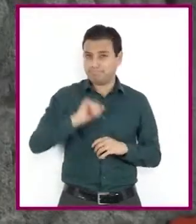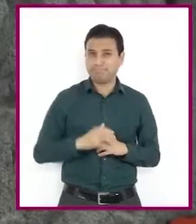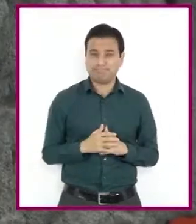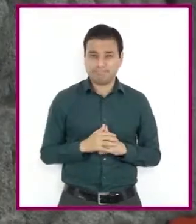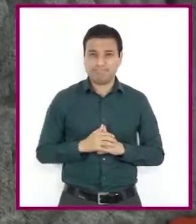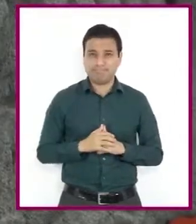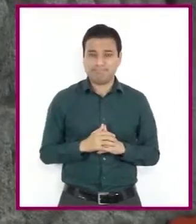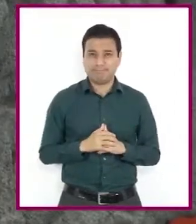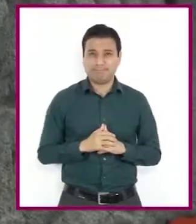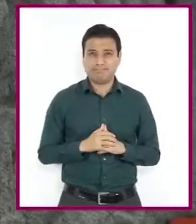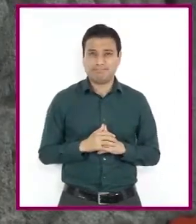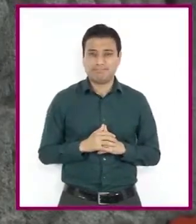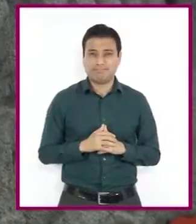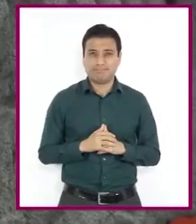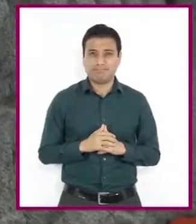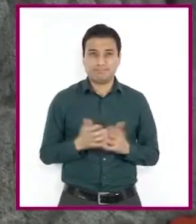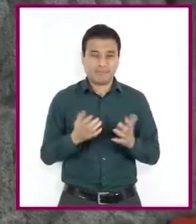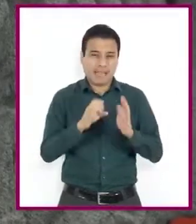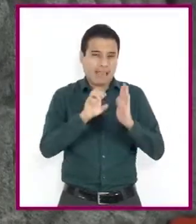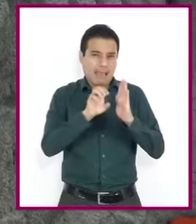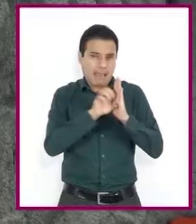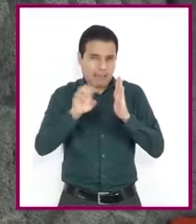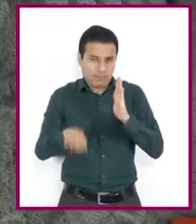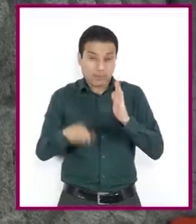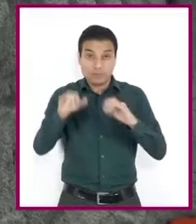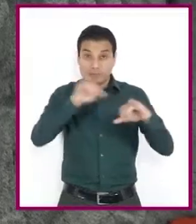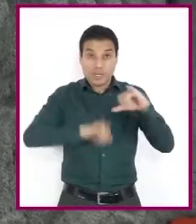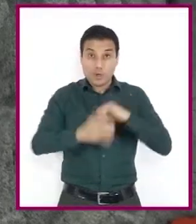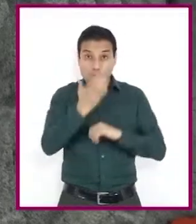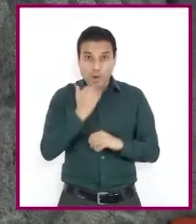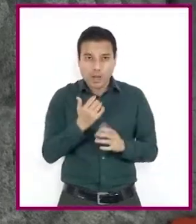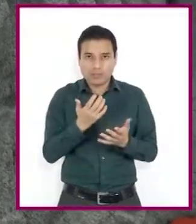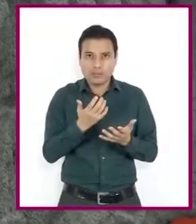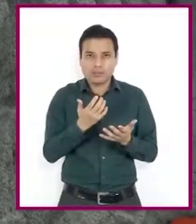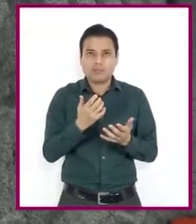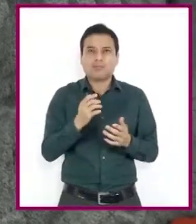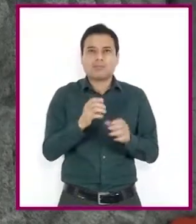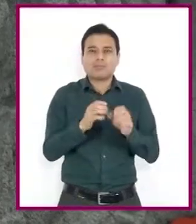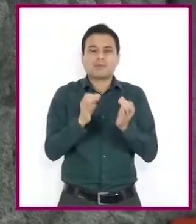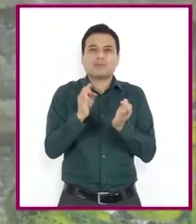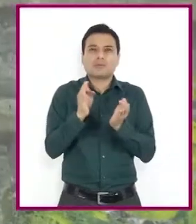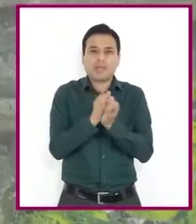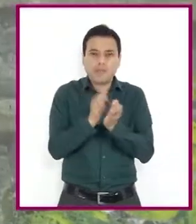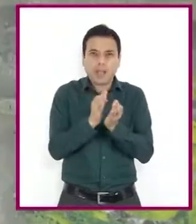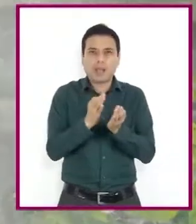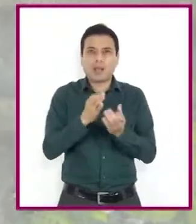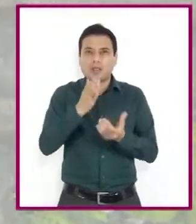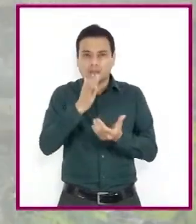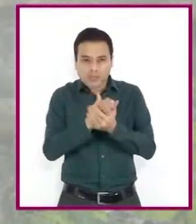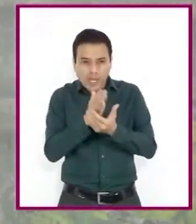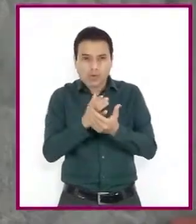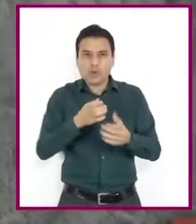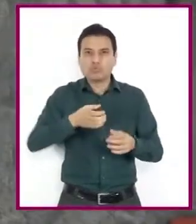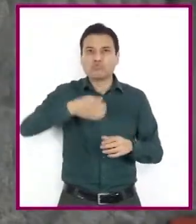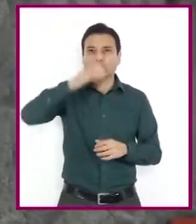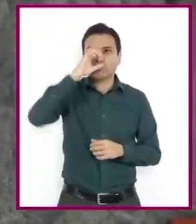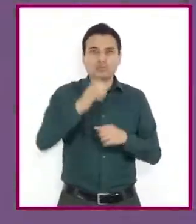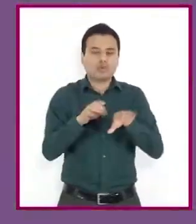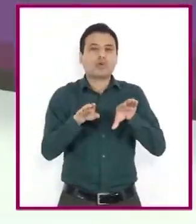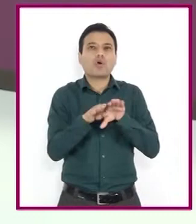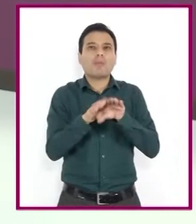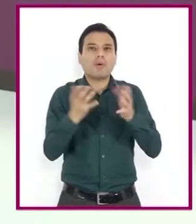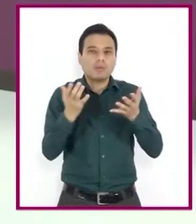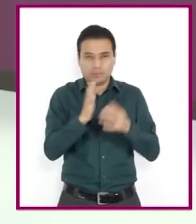Si no fuese así, no podría disfrutar de este delicioso tamal, o los ricos tacos acompañados de una bebida de los dioses o un agua de